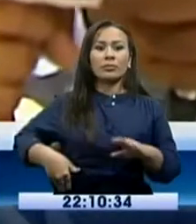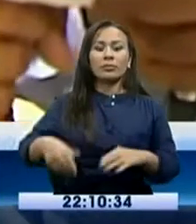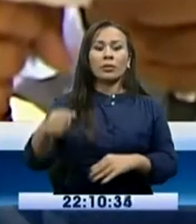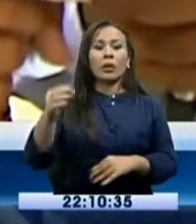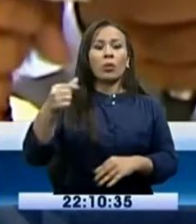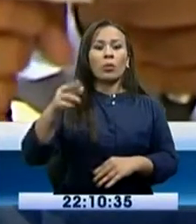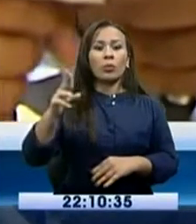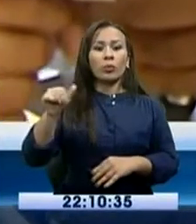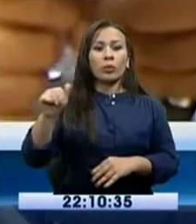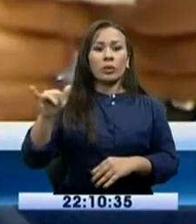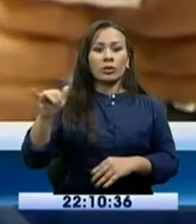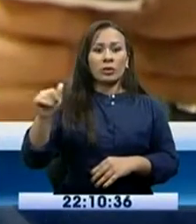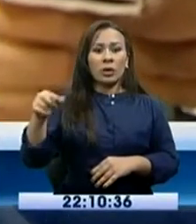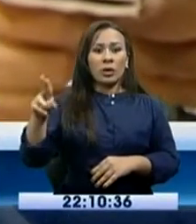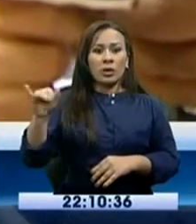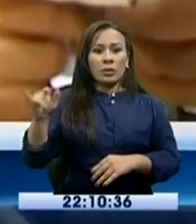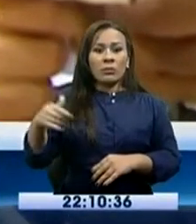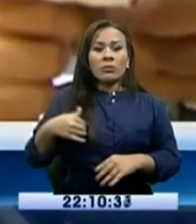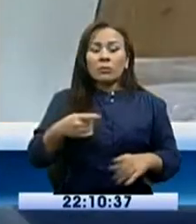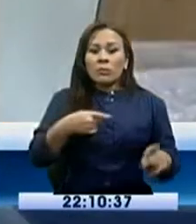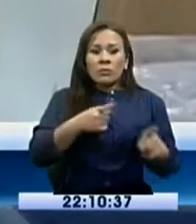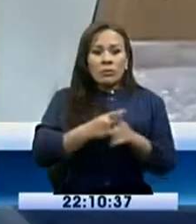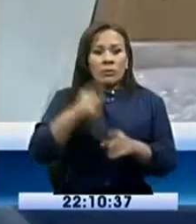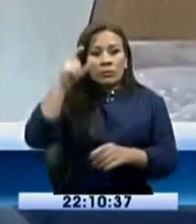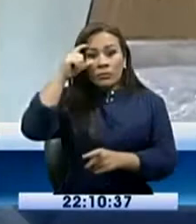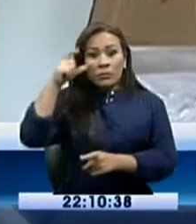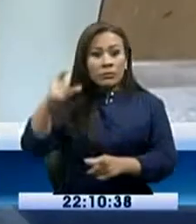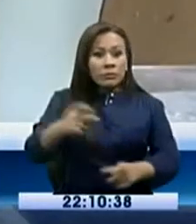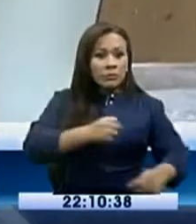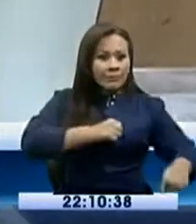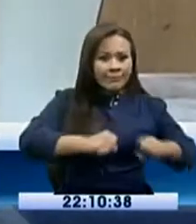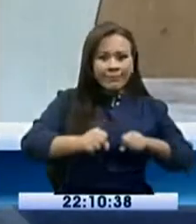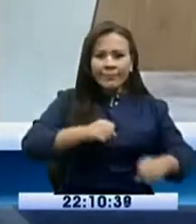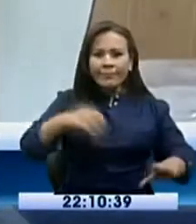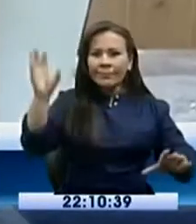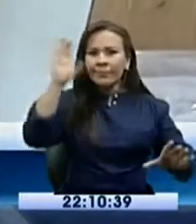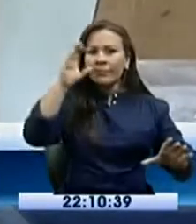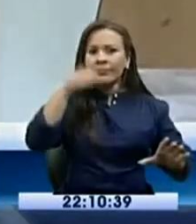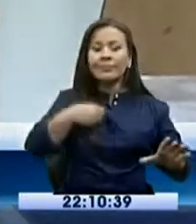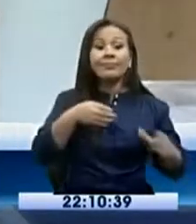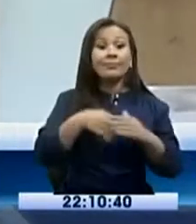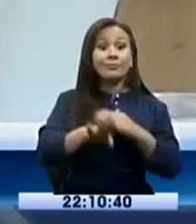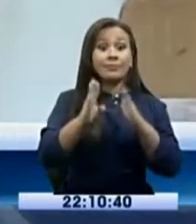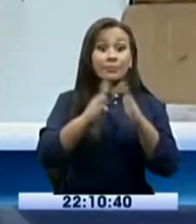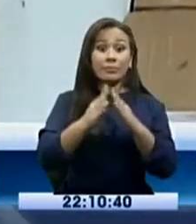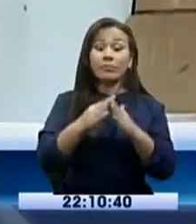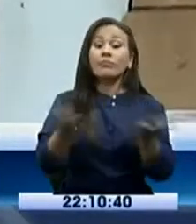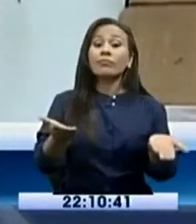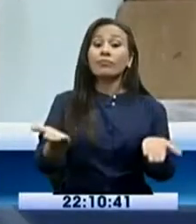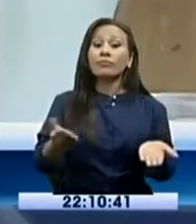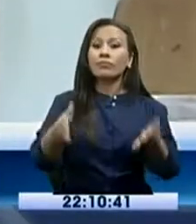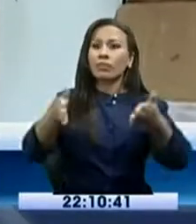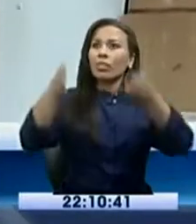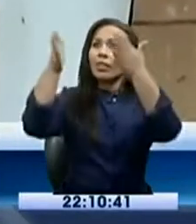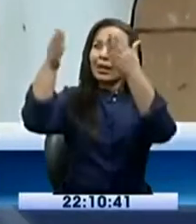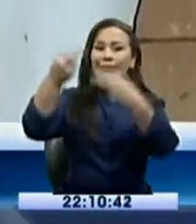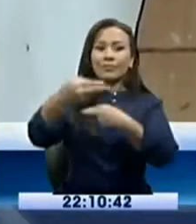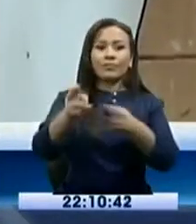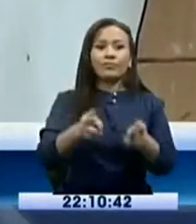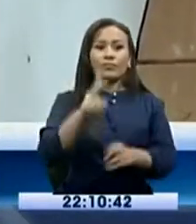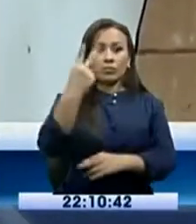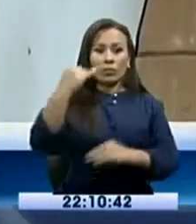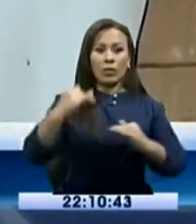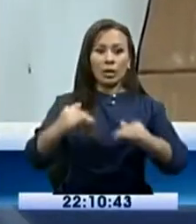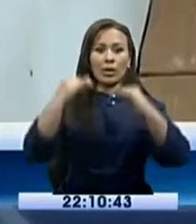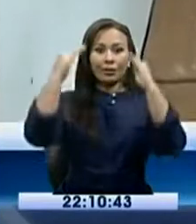el allanamiento, ya constituidos con la señora fiscal, se procedió a ingresar a una casa rentera, la misma que era de dos plantas